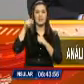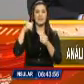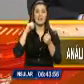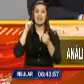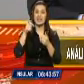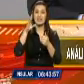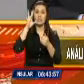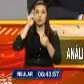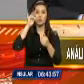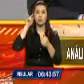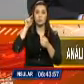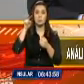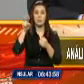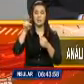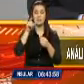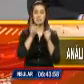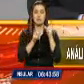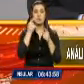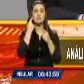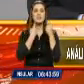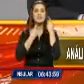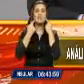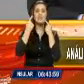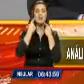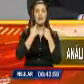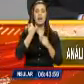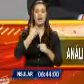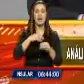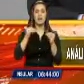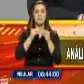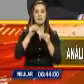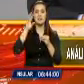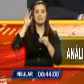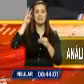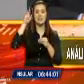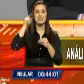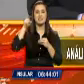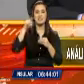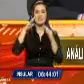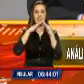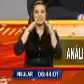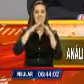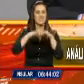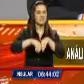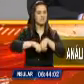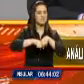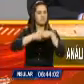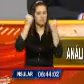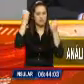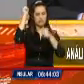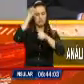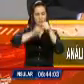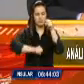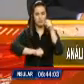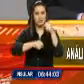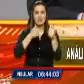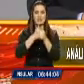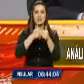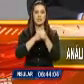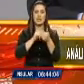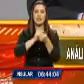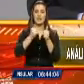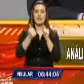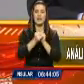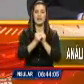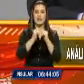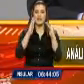8.000. Hay más de 6.000 casas destruidas y cerca de cada casa